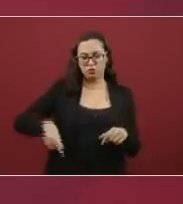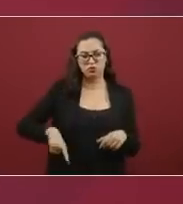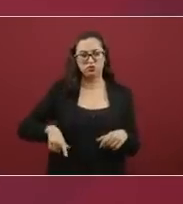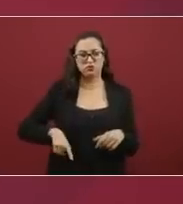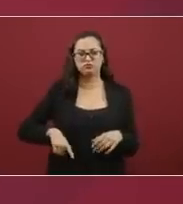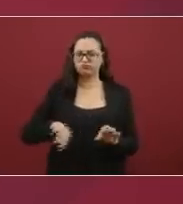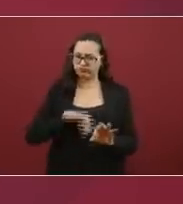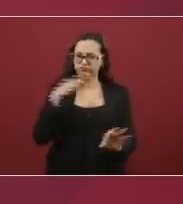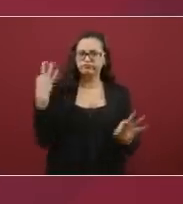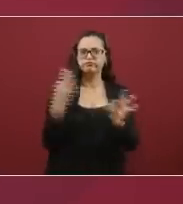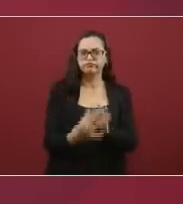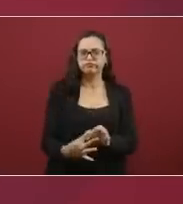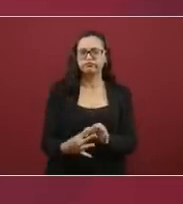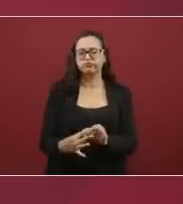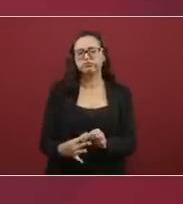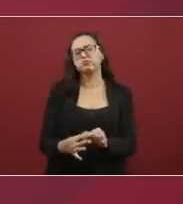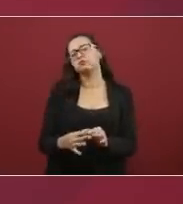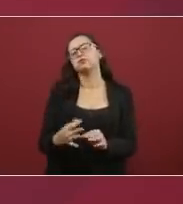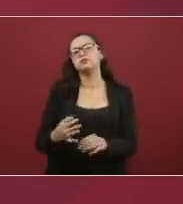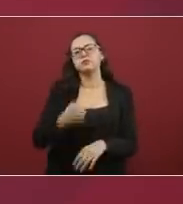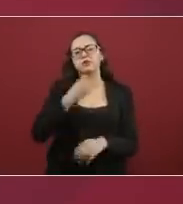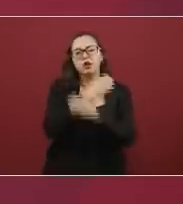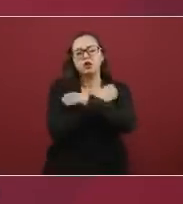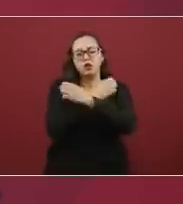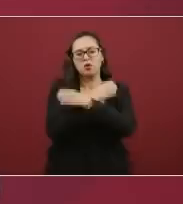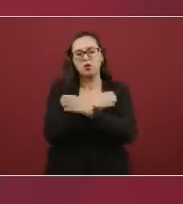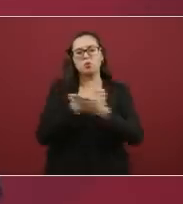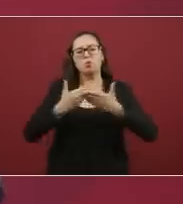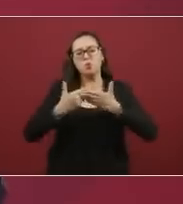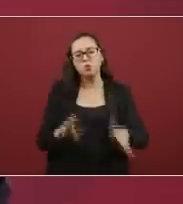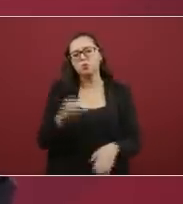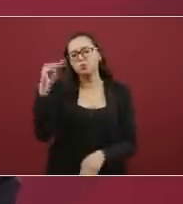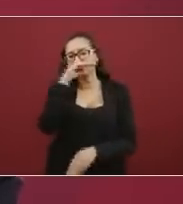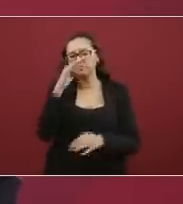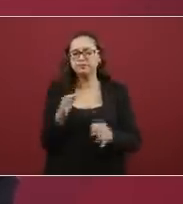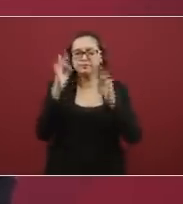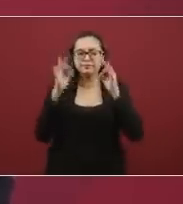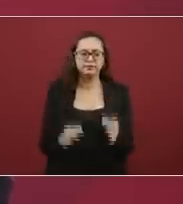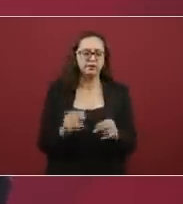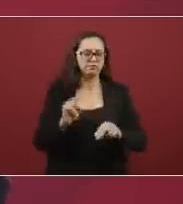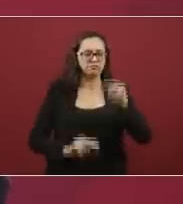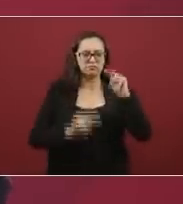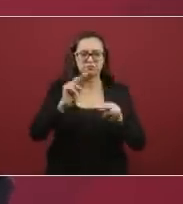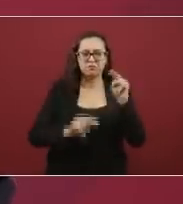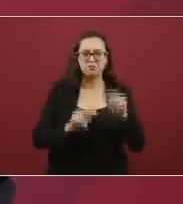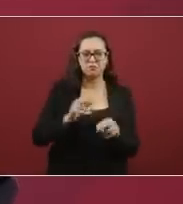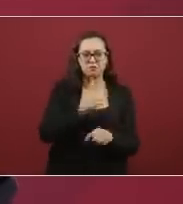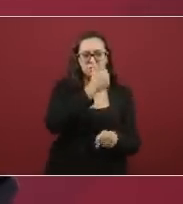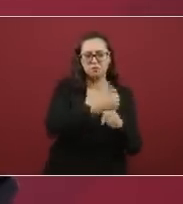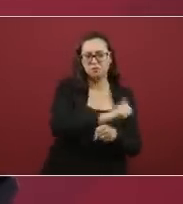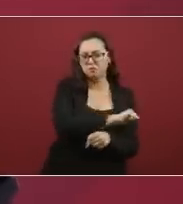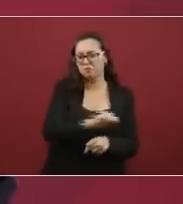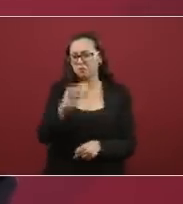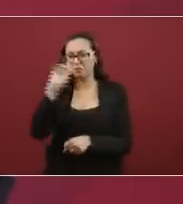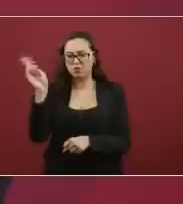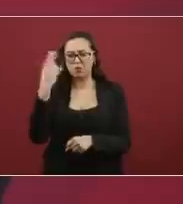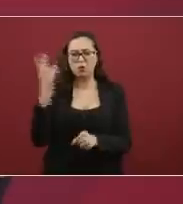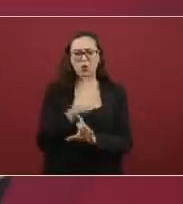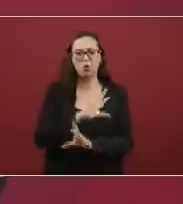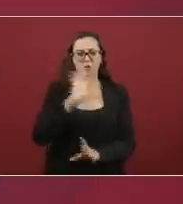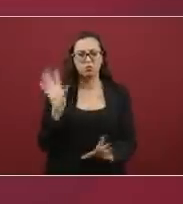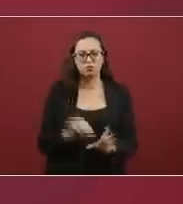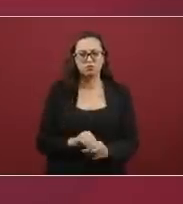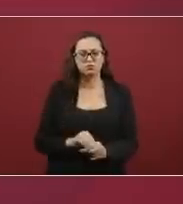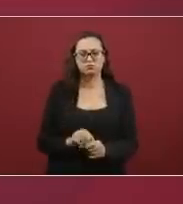calidad en todos los niveles escolares. Esto es lo que se está planteando,